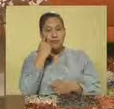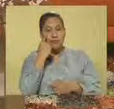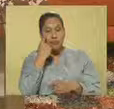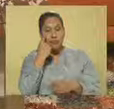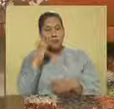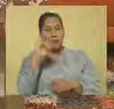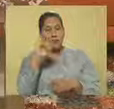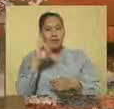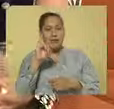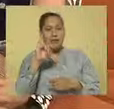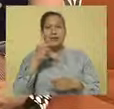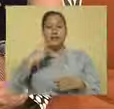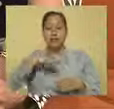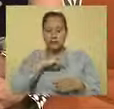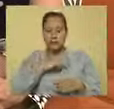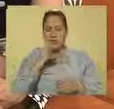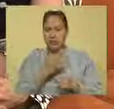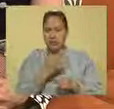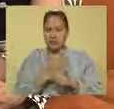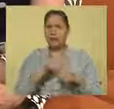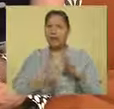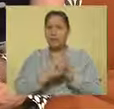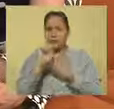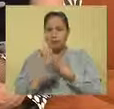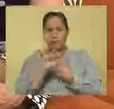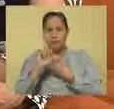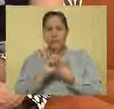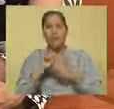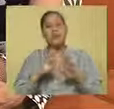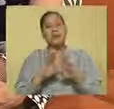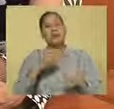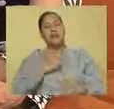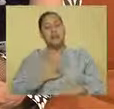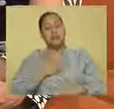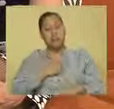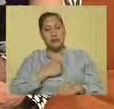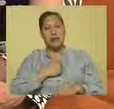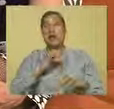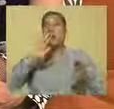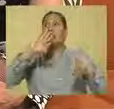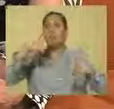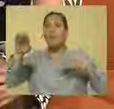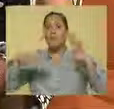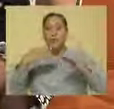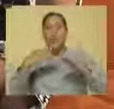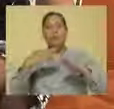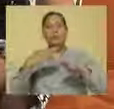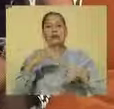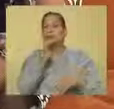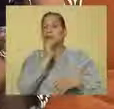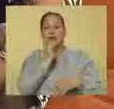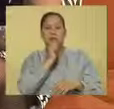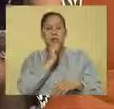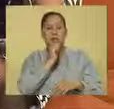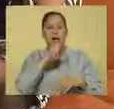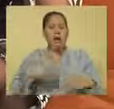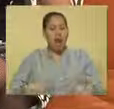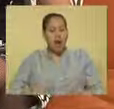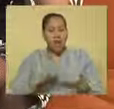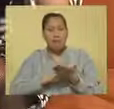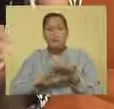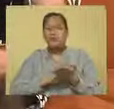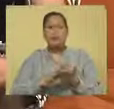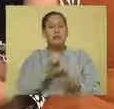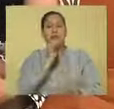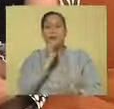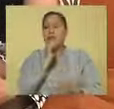lado tenemos este problema de que desgraciadamente en el mundo todavía no se erradica la hambruna. Hay